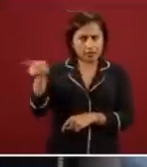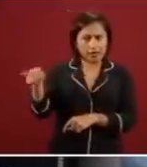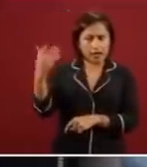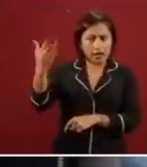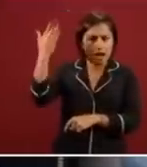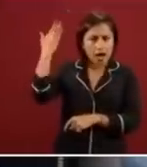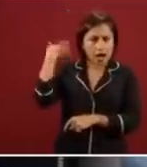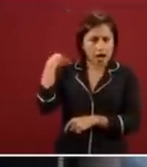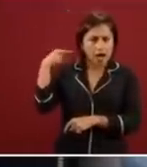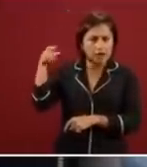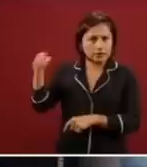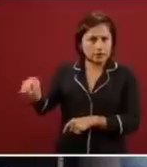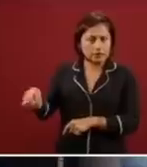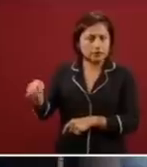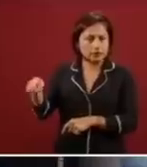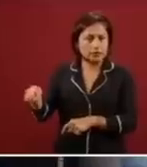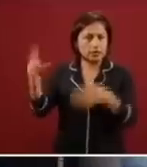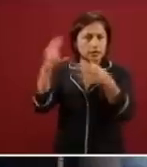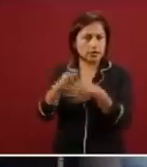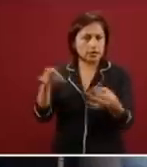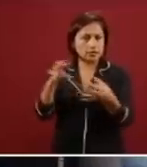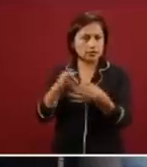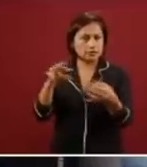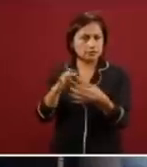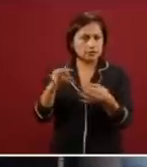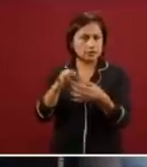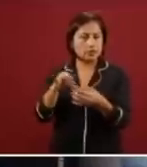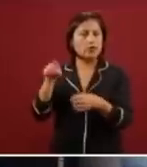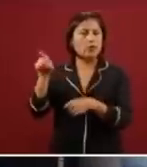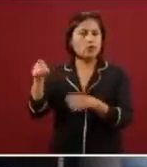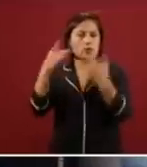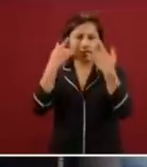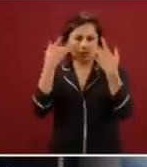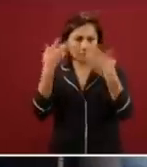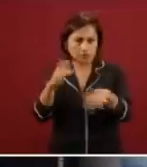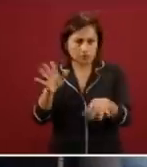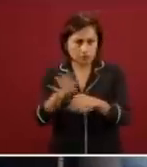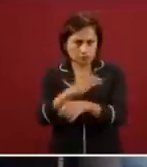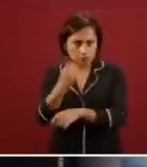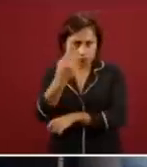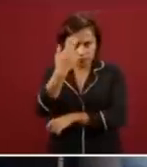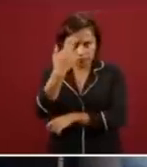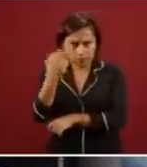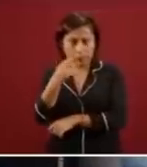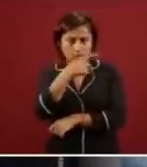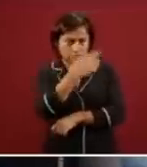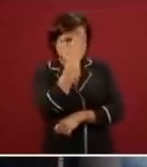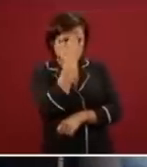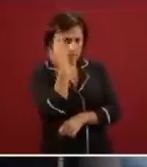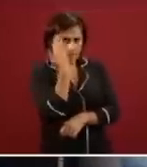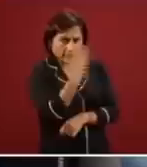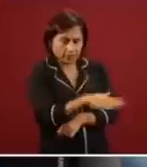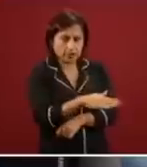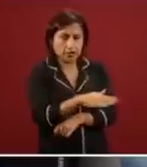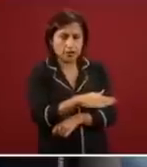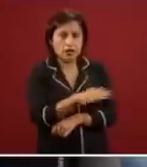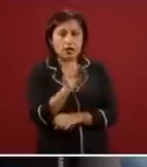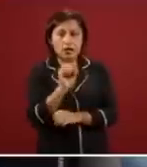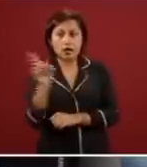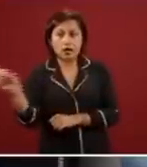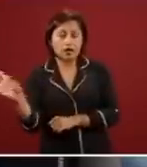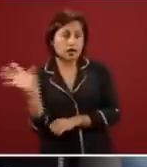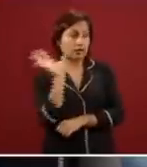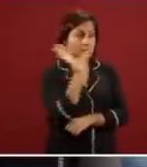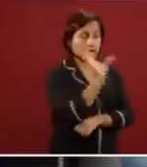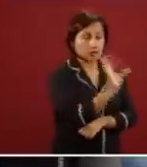que expuso Medina Mora para llevar a cabo la decisión que llevó a cabo, o no, o si se las comunicó el ministro presidente